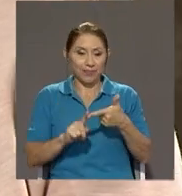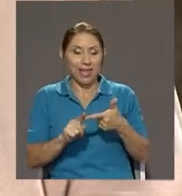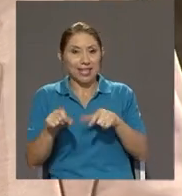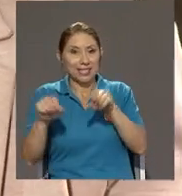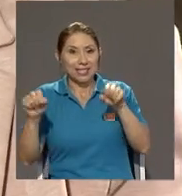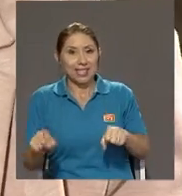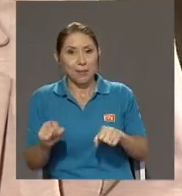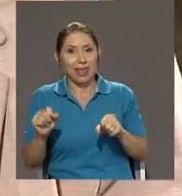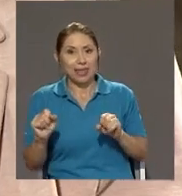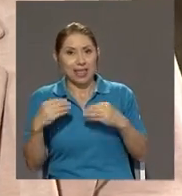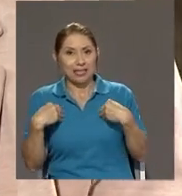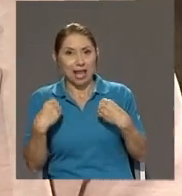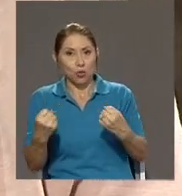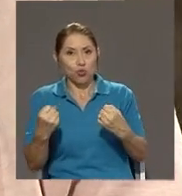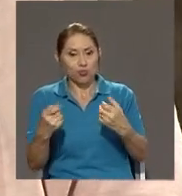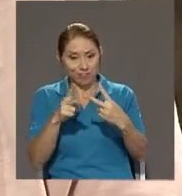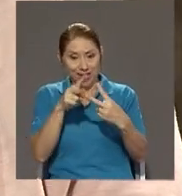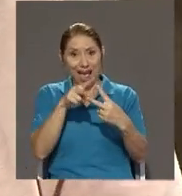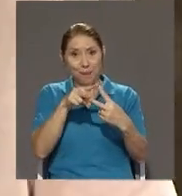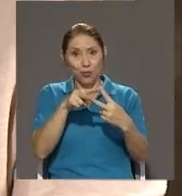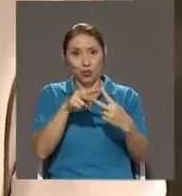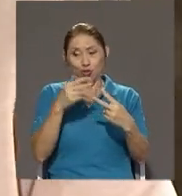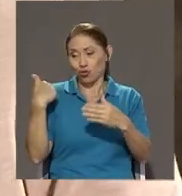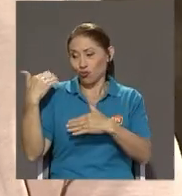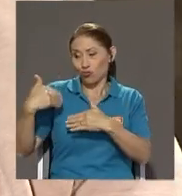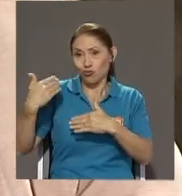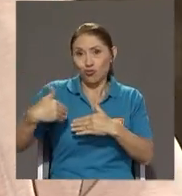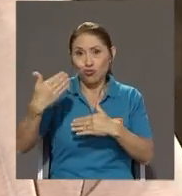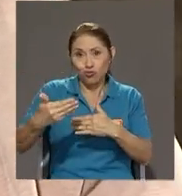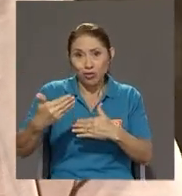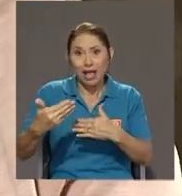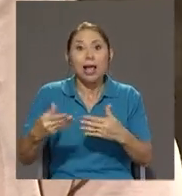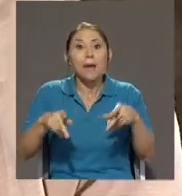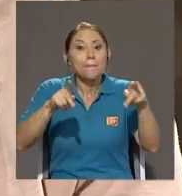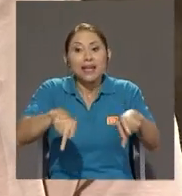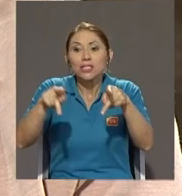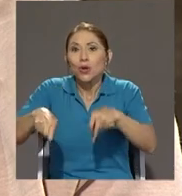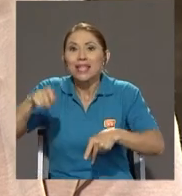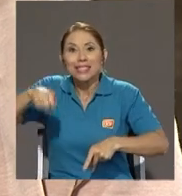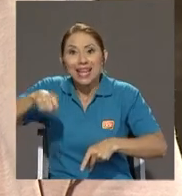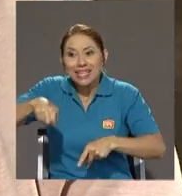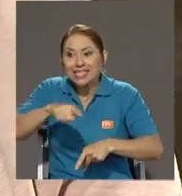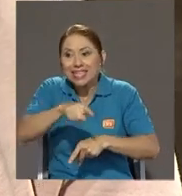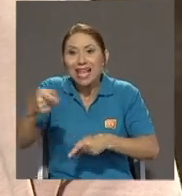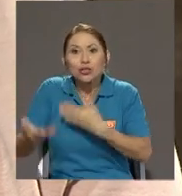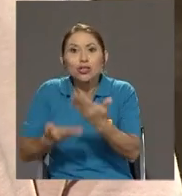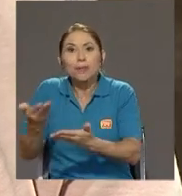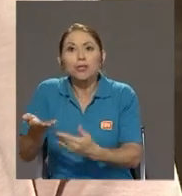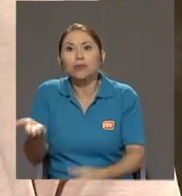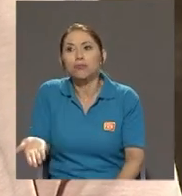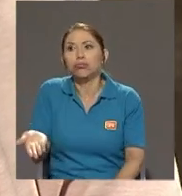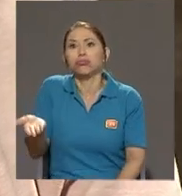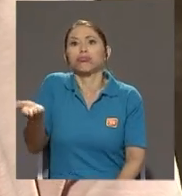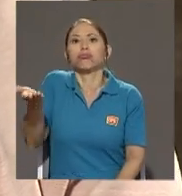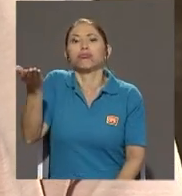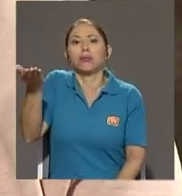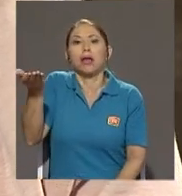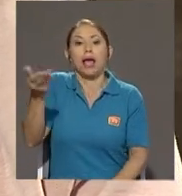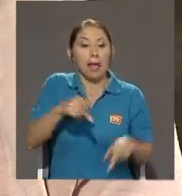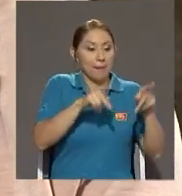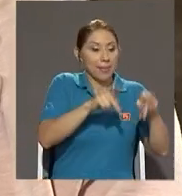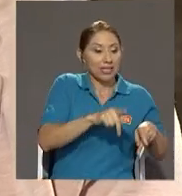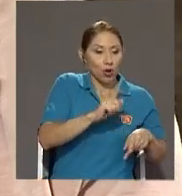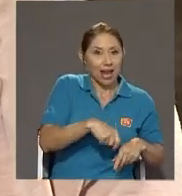ya desde hace varios años crecen más rápidamente la población que demanda estos servicios respecto a la población que aporta a